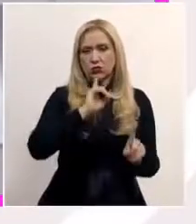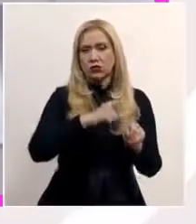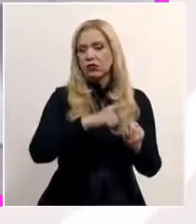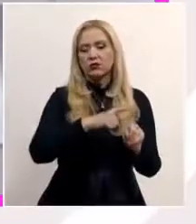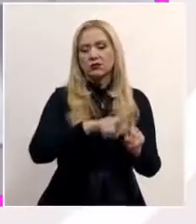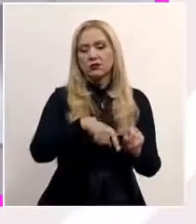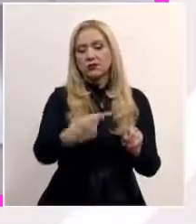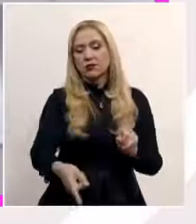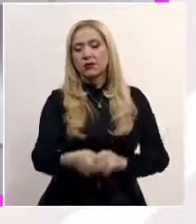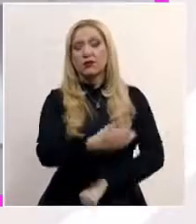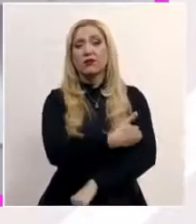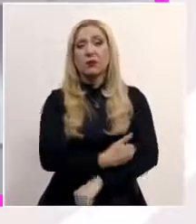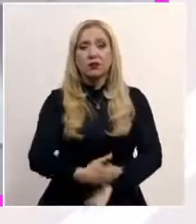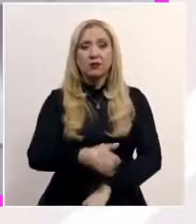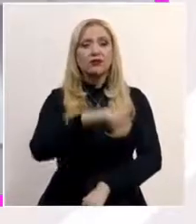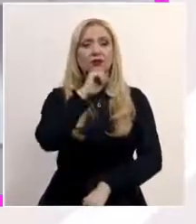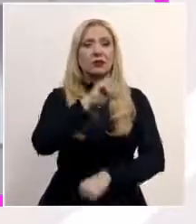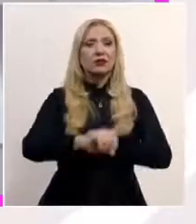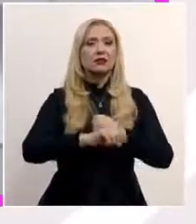sea, es algo